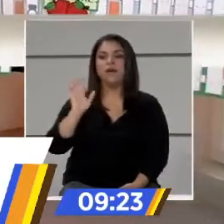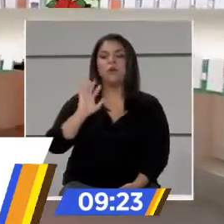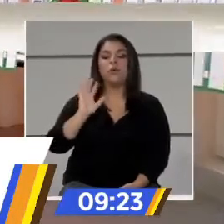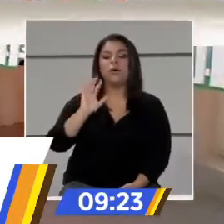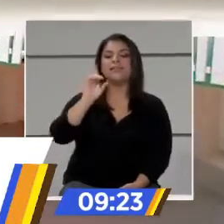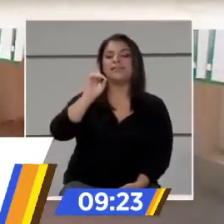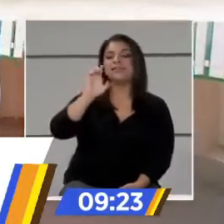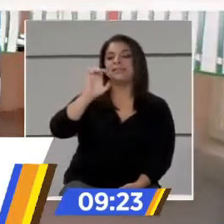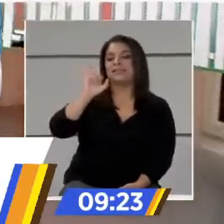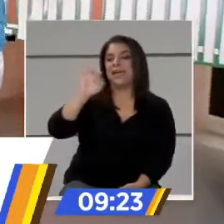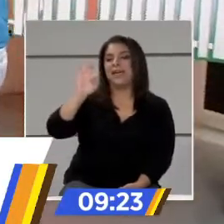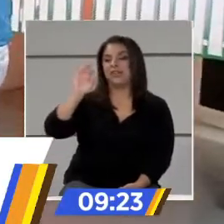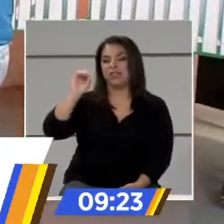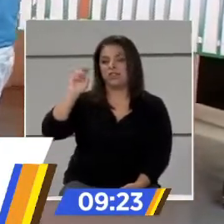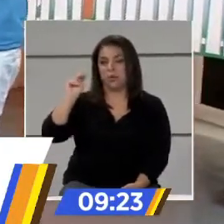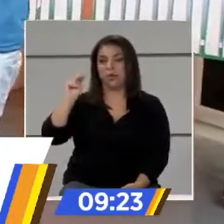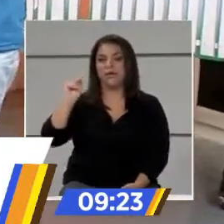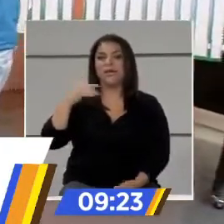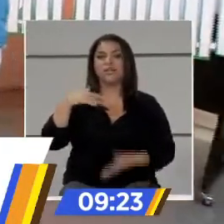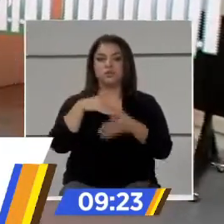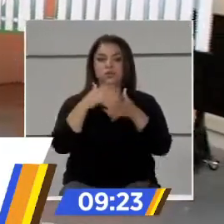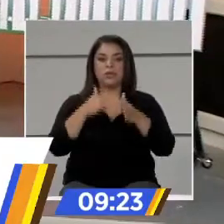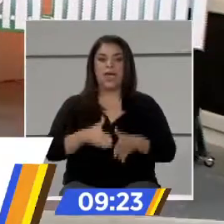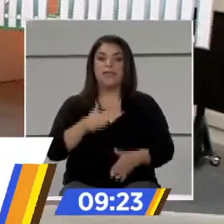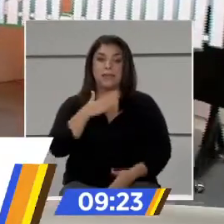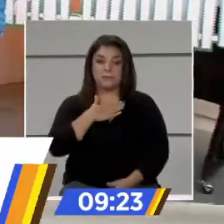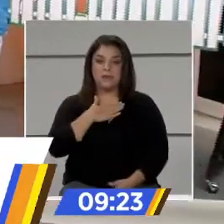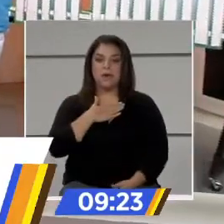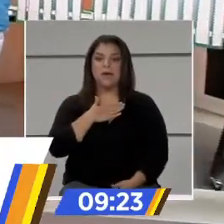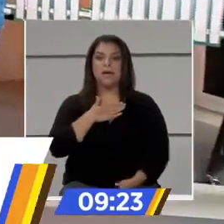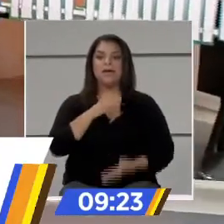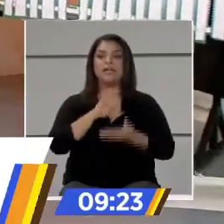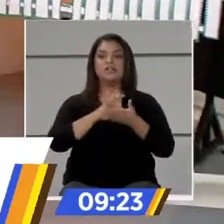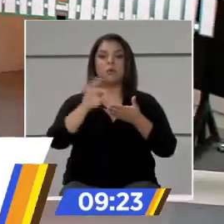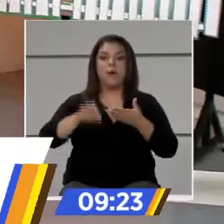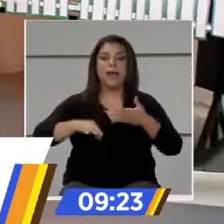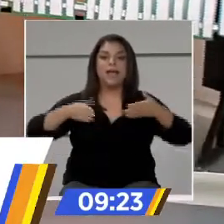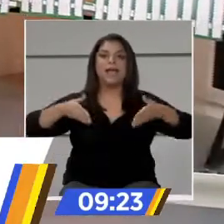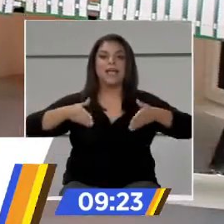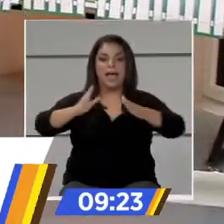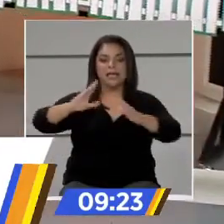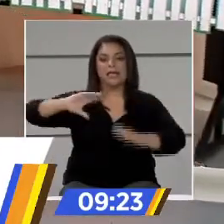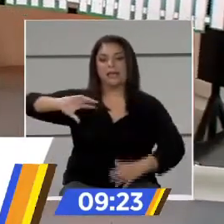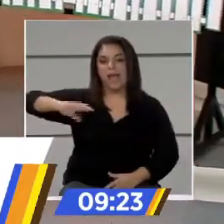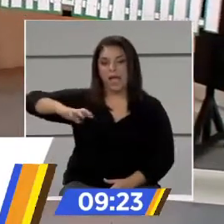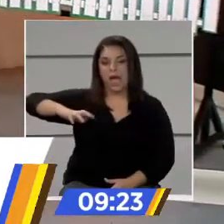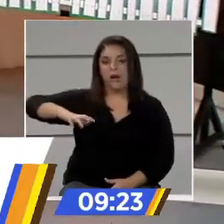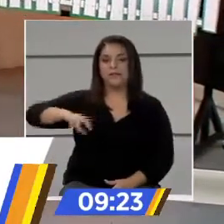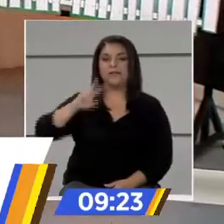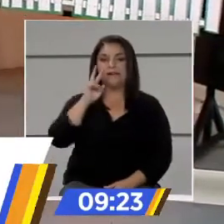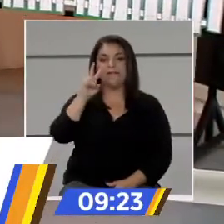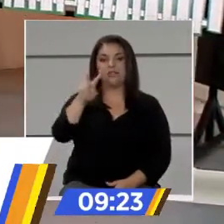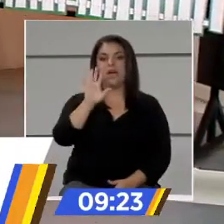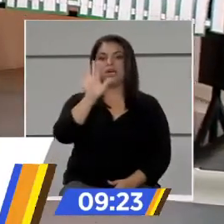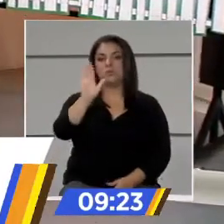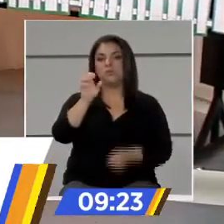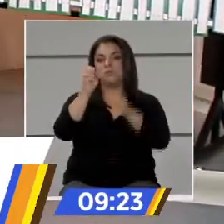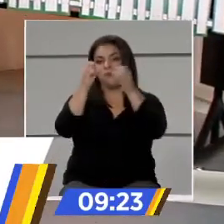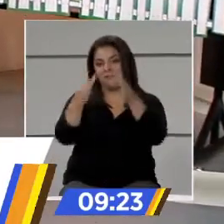Dayton. Dayton, hola, ah, Dayton. Es Andrés, alumnito mío. De la escuela de Calle Naranjo, sí, que está viendo a su niña Lupita. Ay,